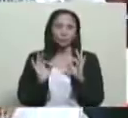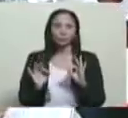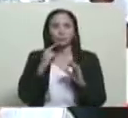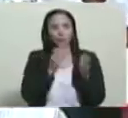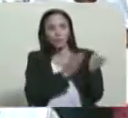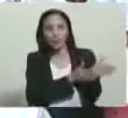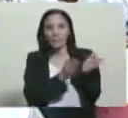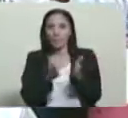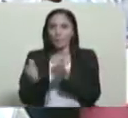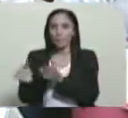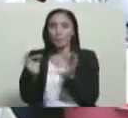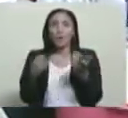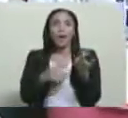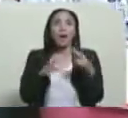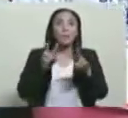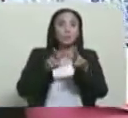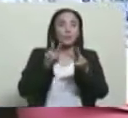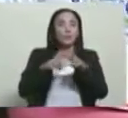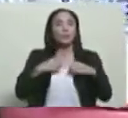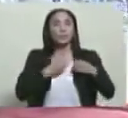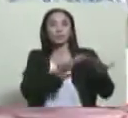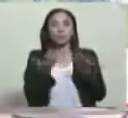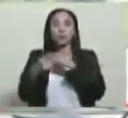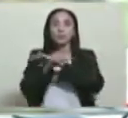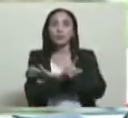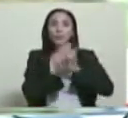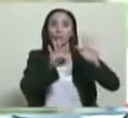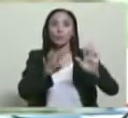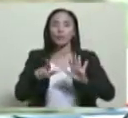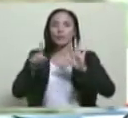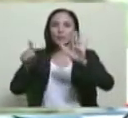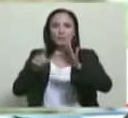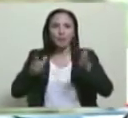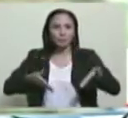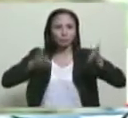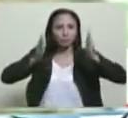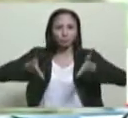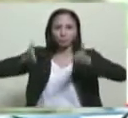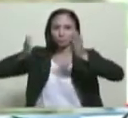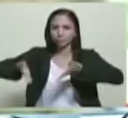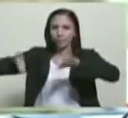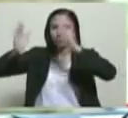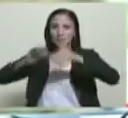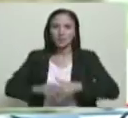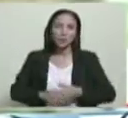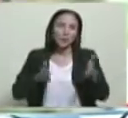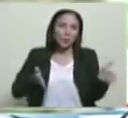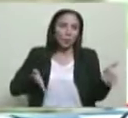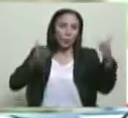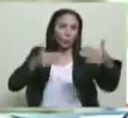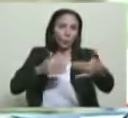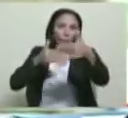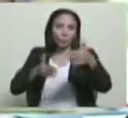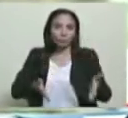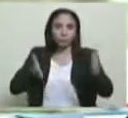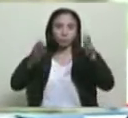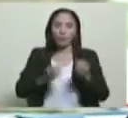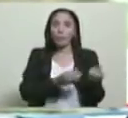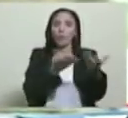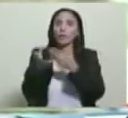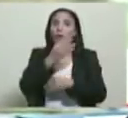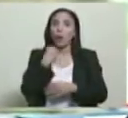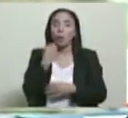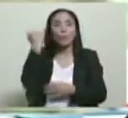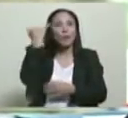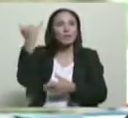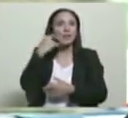con el Ministerio de la Vivienda, de por lo menos 196 locales de los edificios de la Gran Misión Vivienda Venezuela, de los urbanismos, a la juventud emprendedora, a